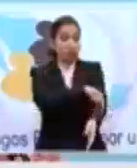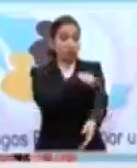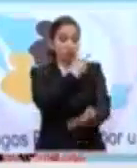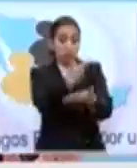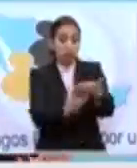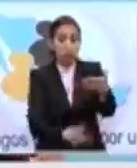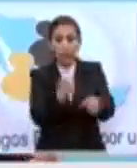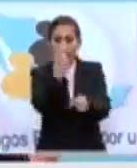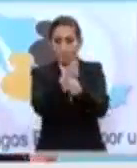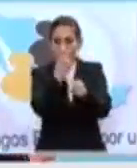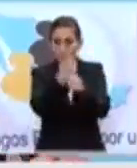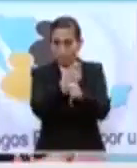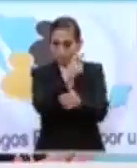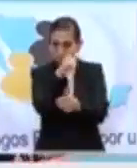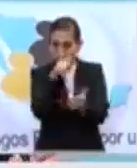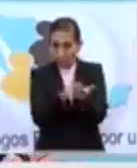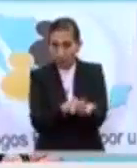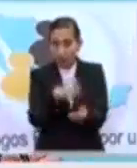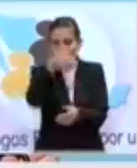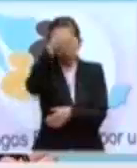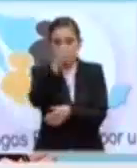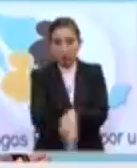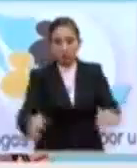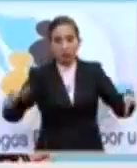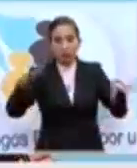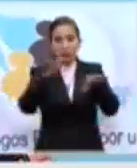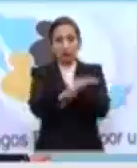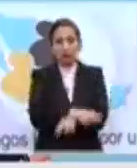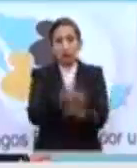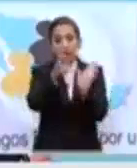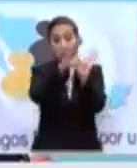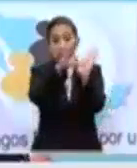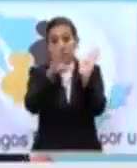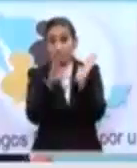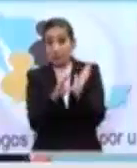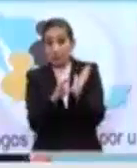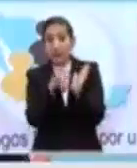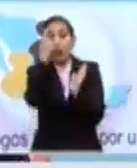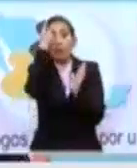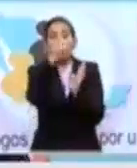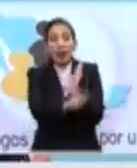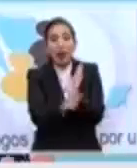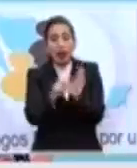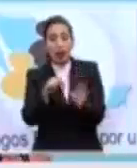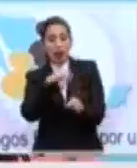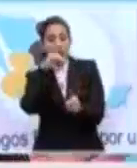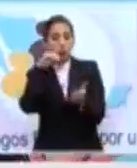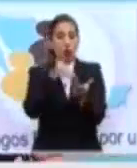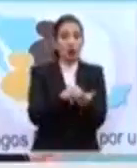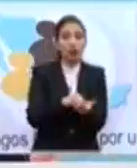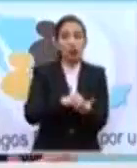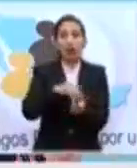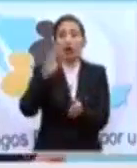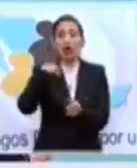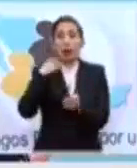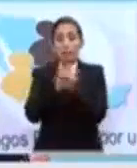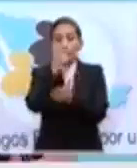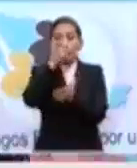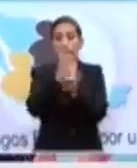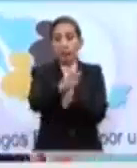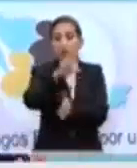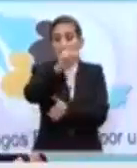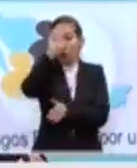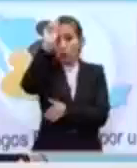En primer término, la aprobación de modificaciones constitucionales para imponer una pensión no universal que otorgue